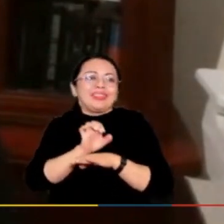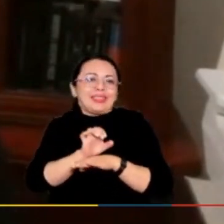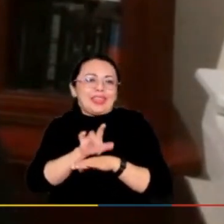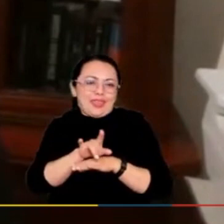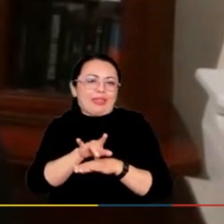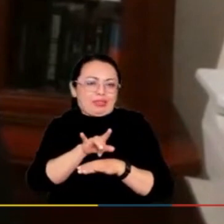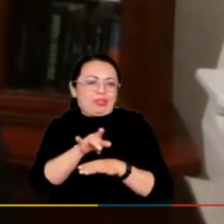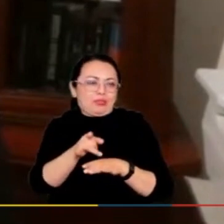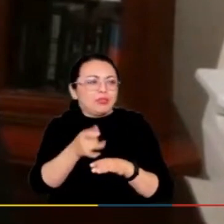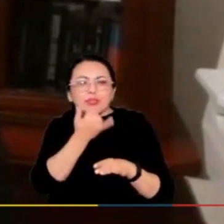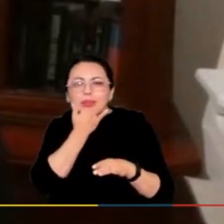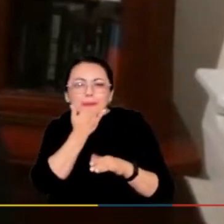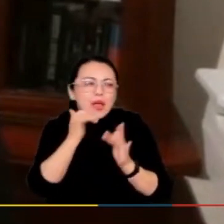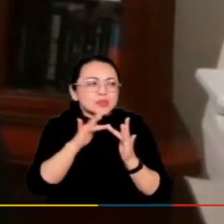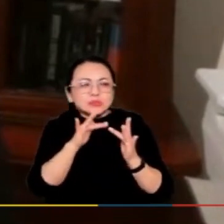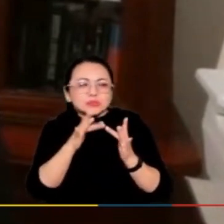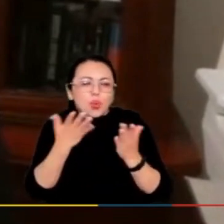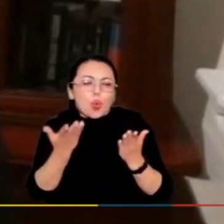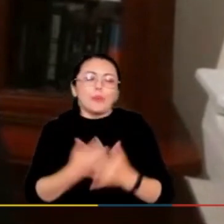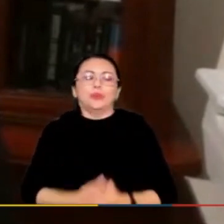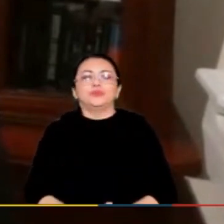sus clientes.